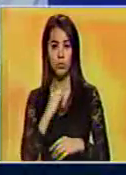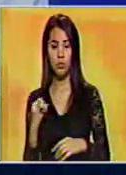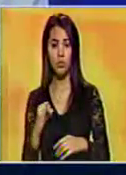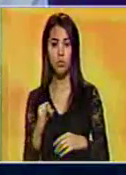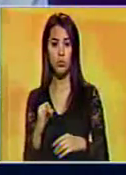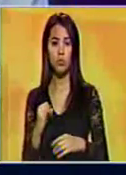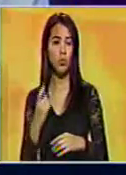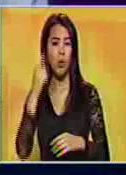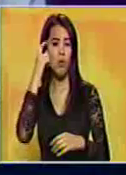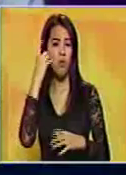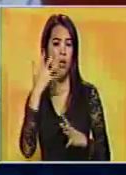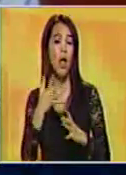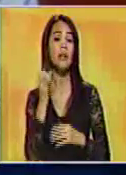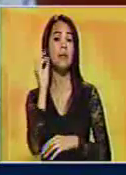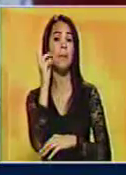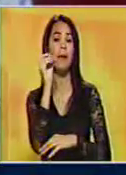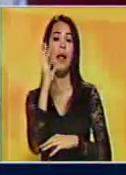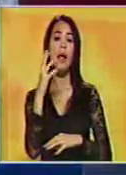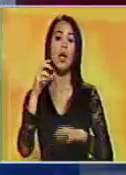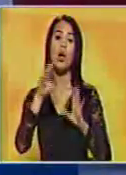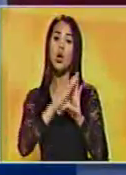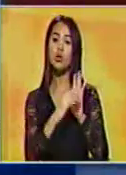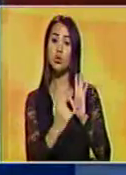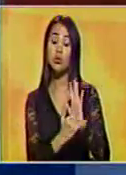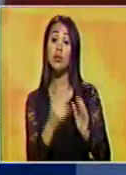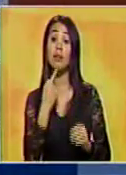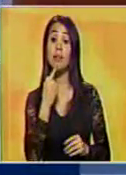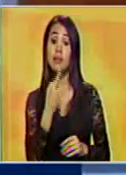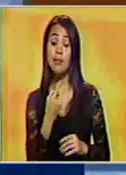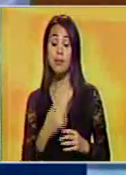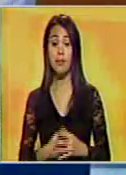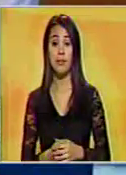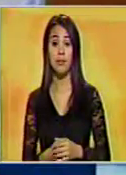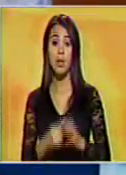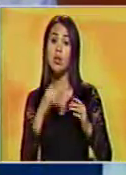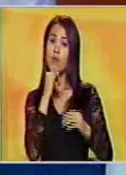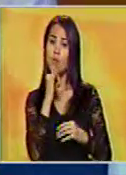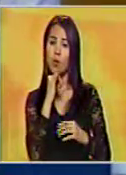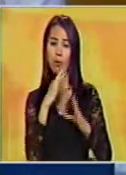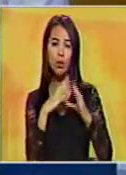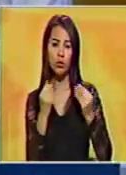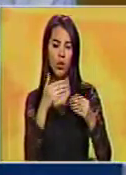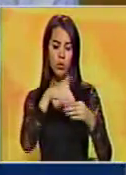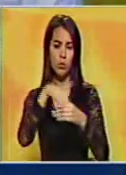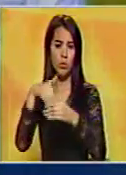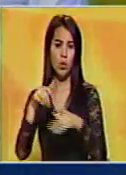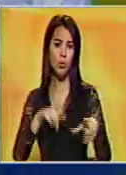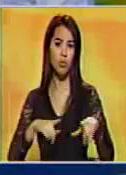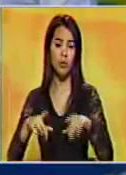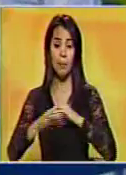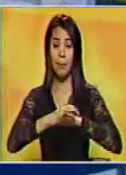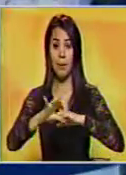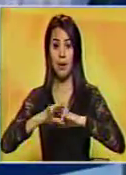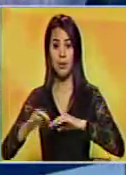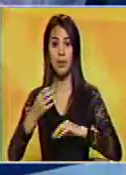sostuvo que será la Asamblea Constituyente la que determine si coincidirá o no con las elecciones municipales previstas para el mes de diciembre.